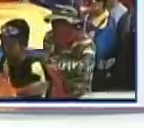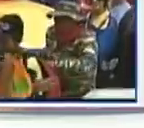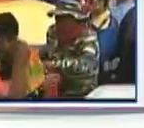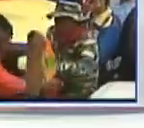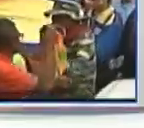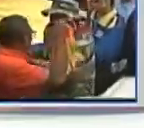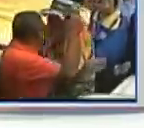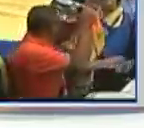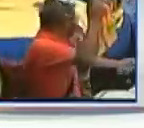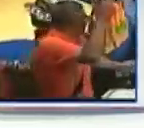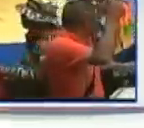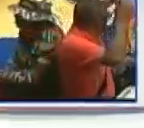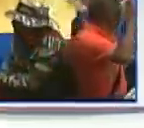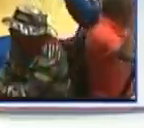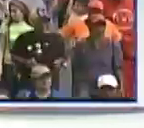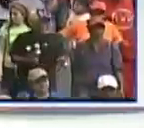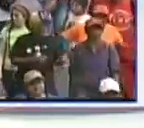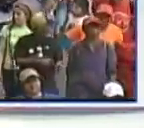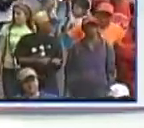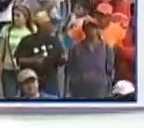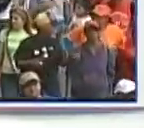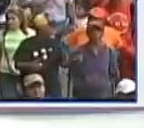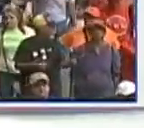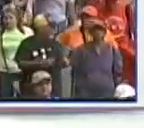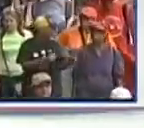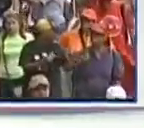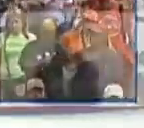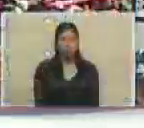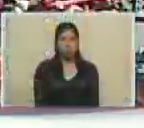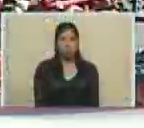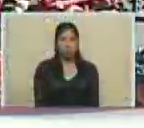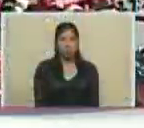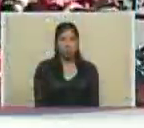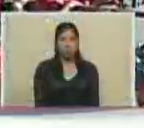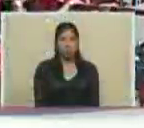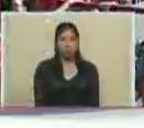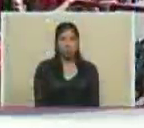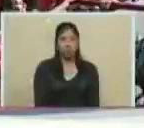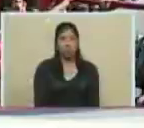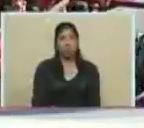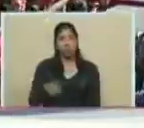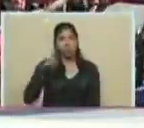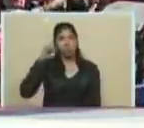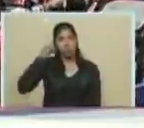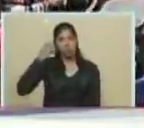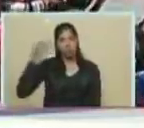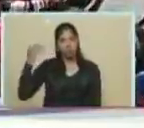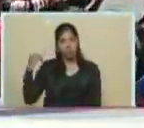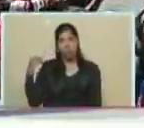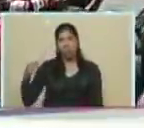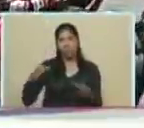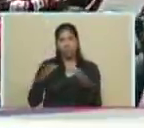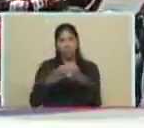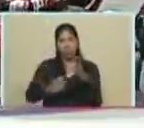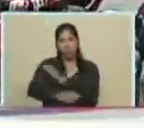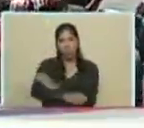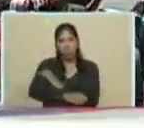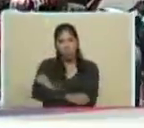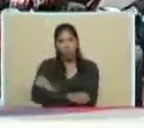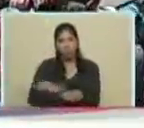vino la oligarquía corrupta y entreguista de la Guanábana de Acción Democrática y COPEI.